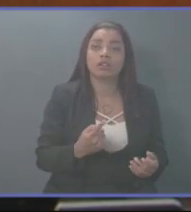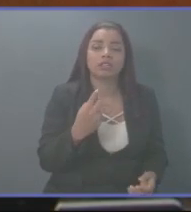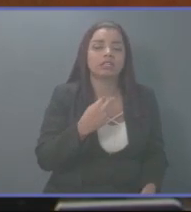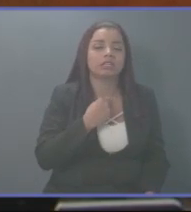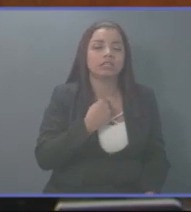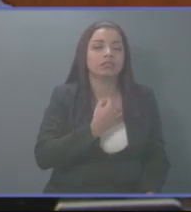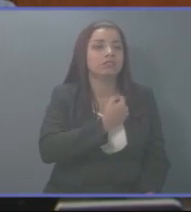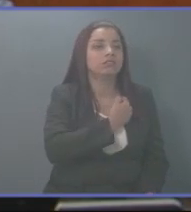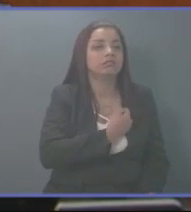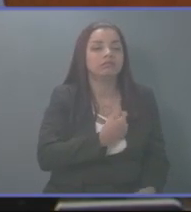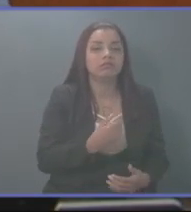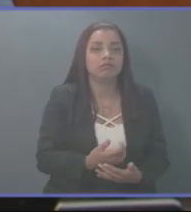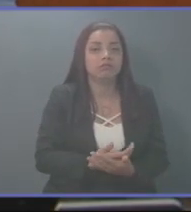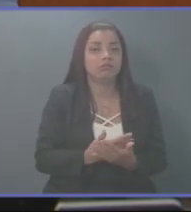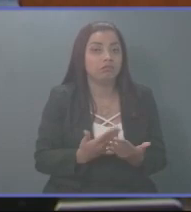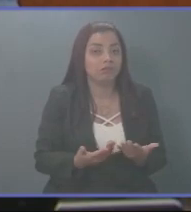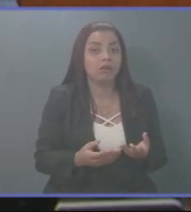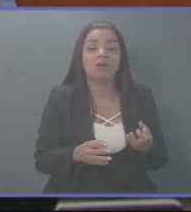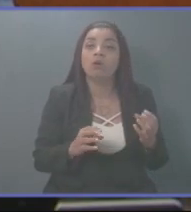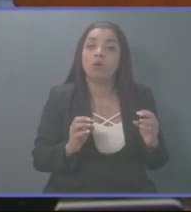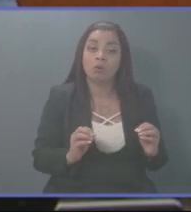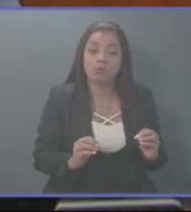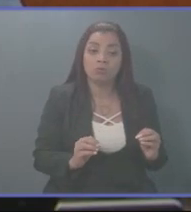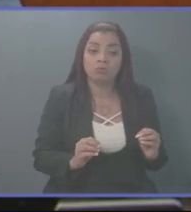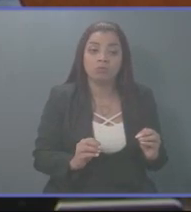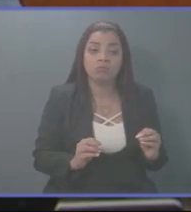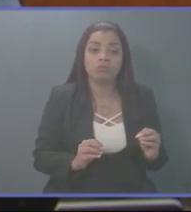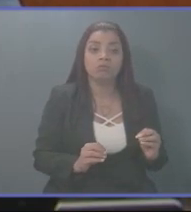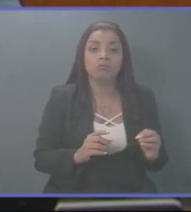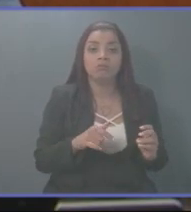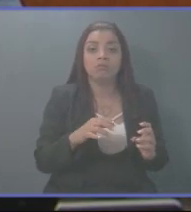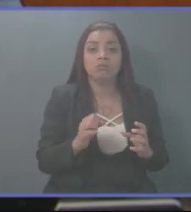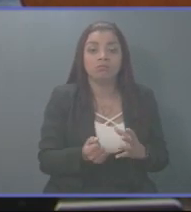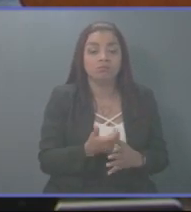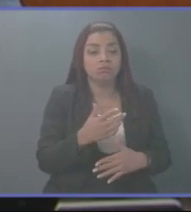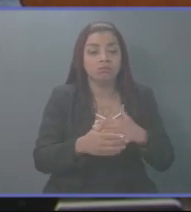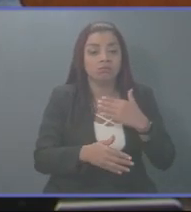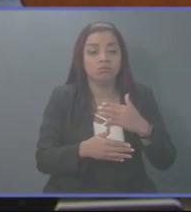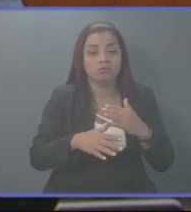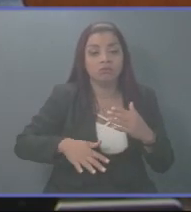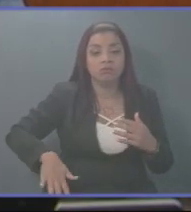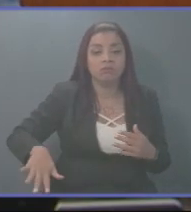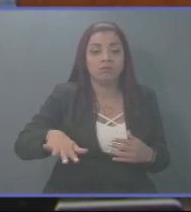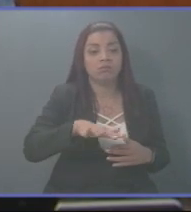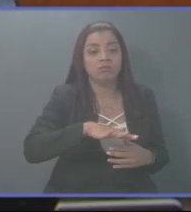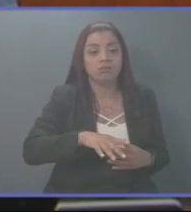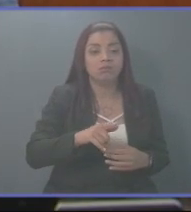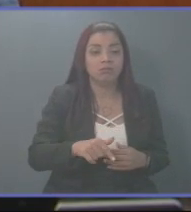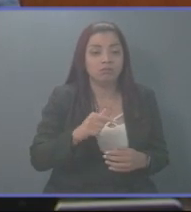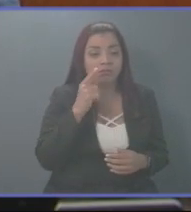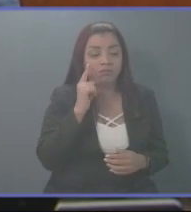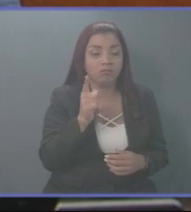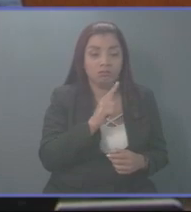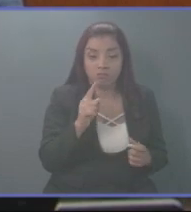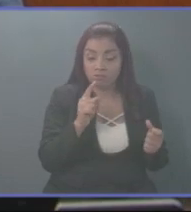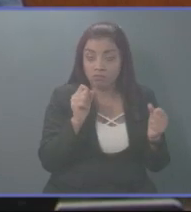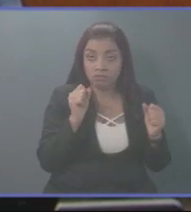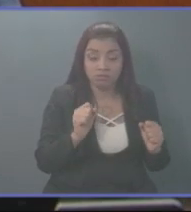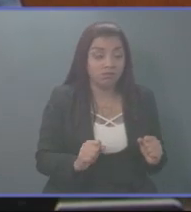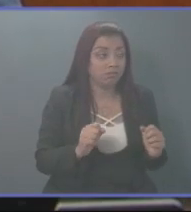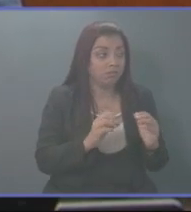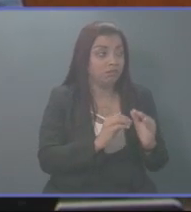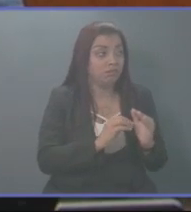tenga que ausentarse o trasladarse a un nuevo lugar de residencia, y cuando esto no sea posible,